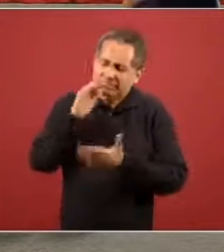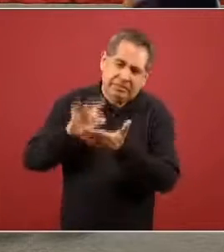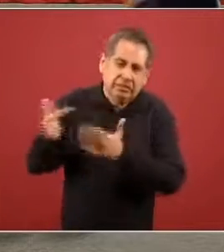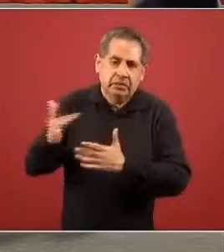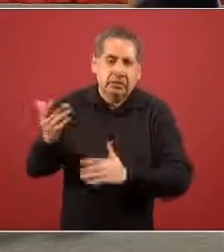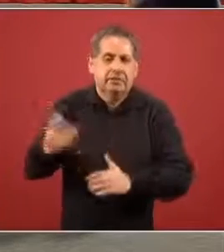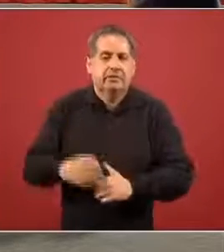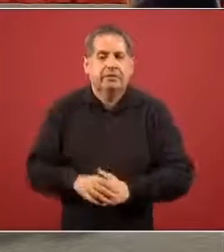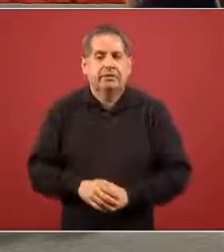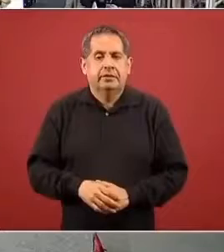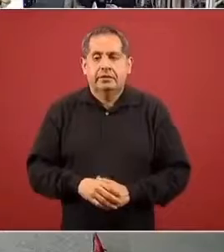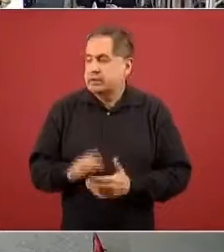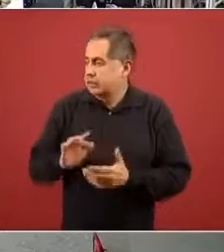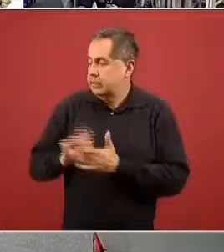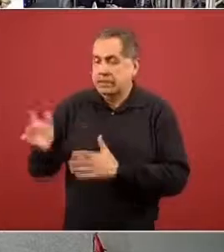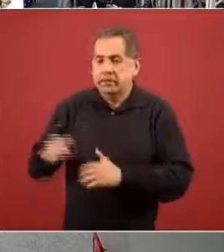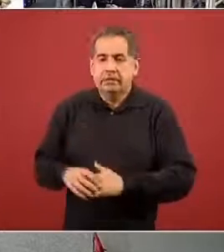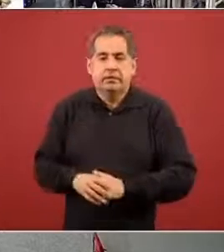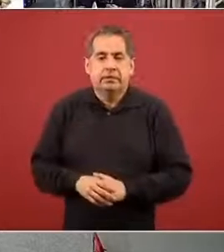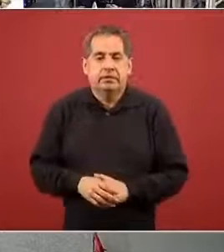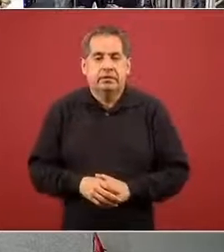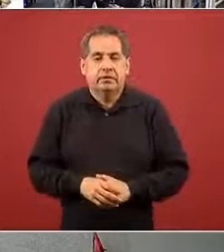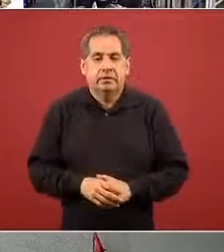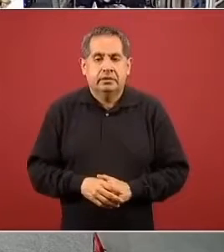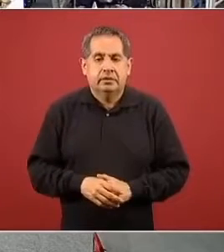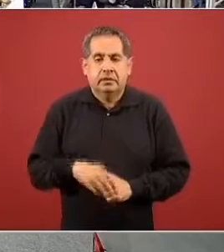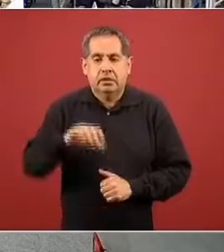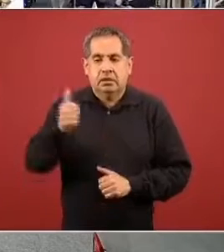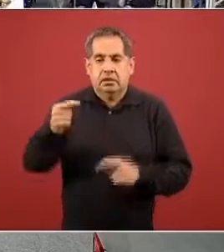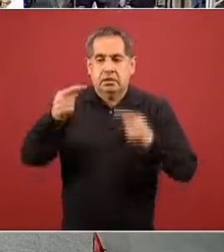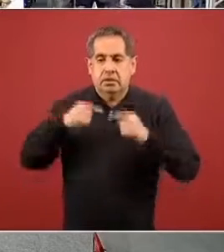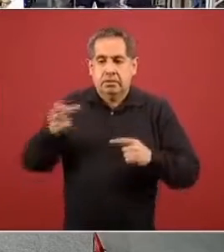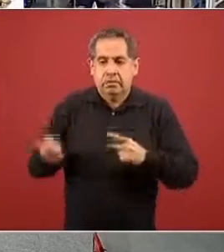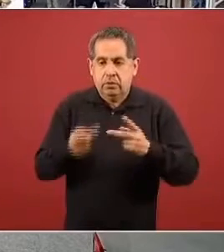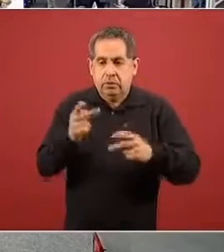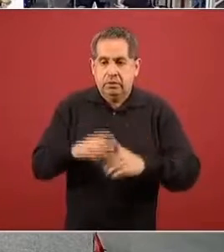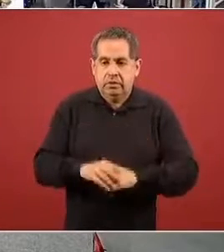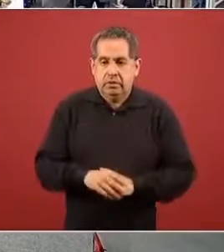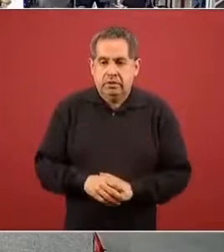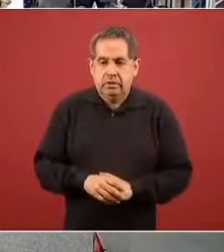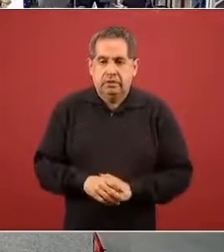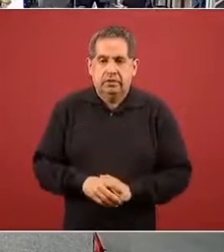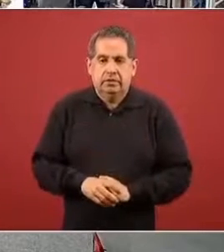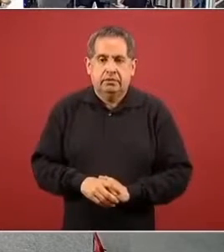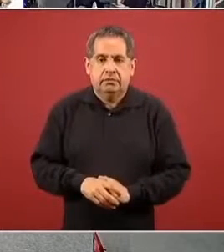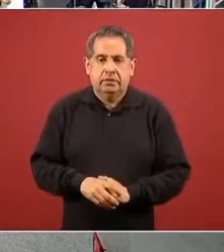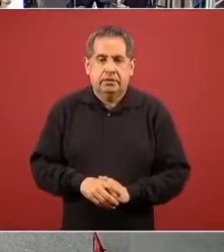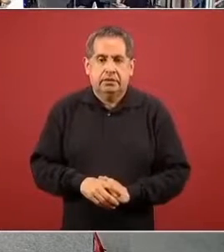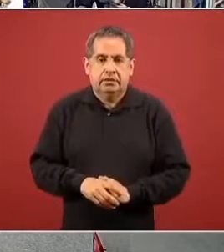Gracias. Gracias, Antonio. Siguiente pregunta.